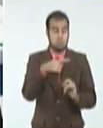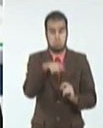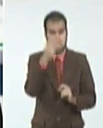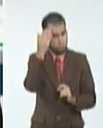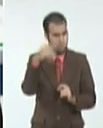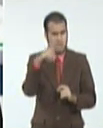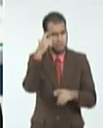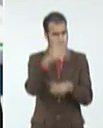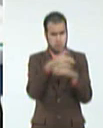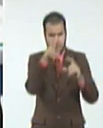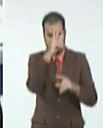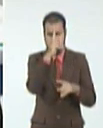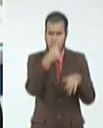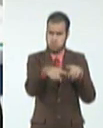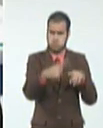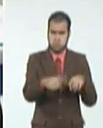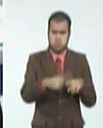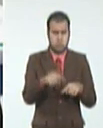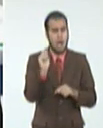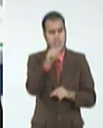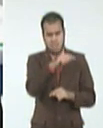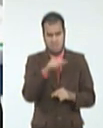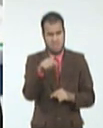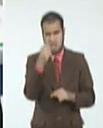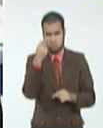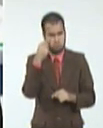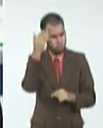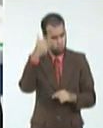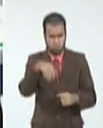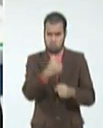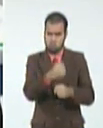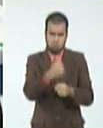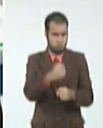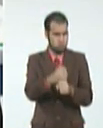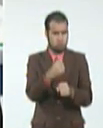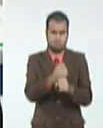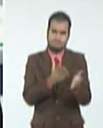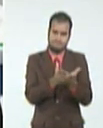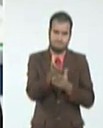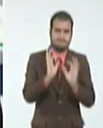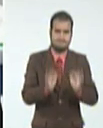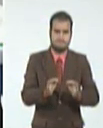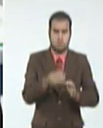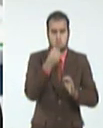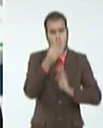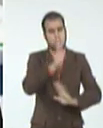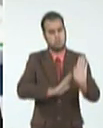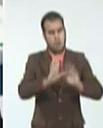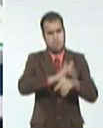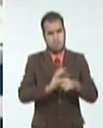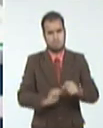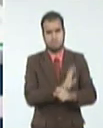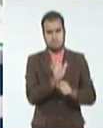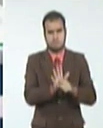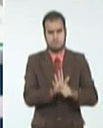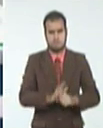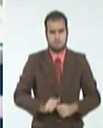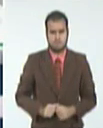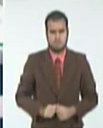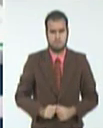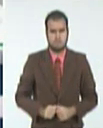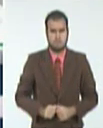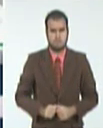personal sanitario y de salud de Cuba sigue luchando contra la COVID-19. Y en